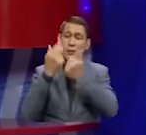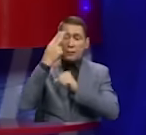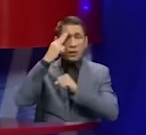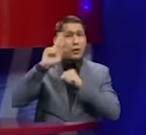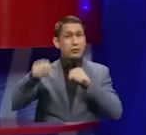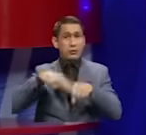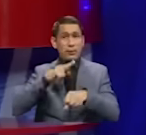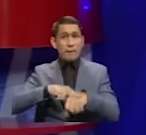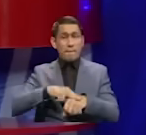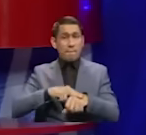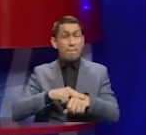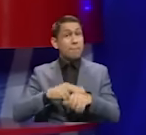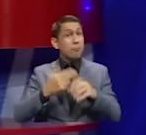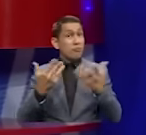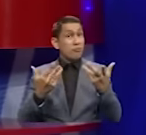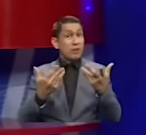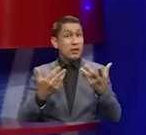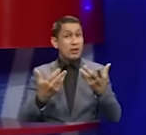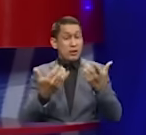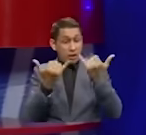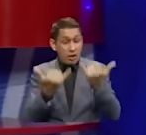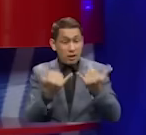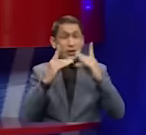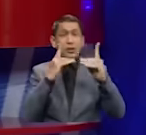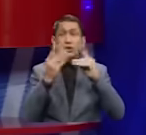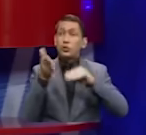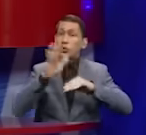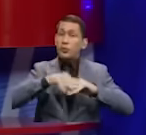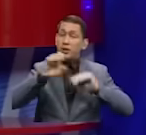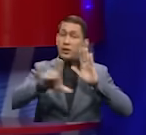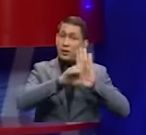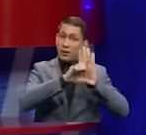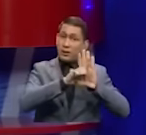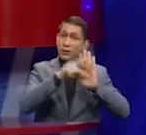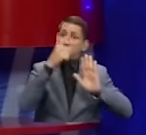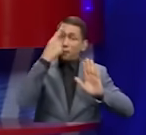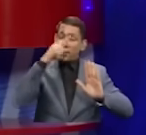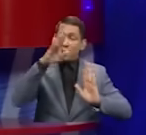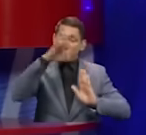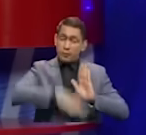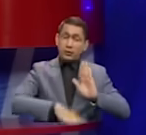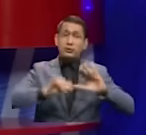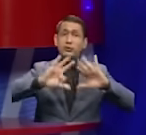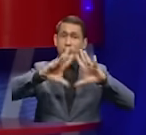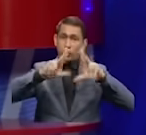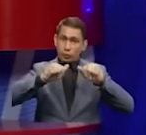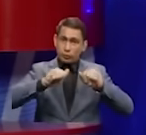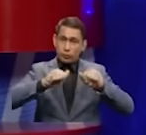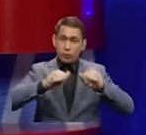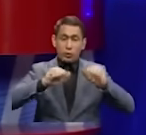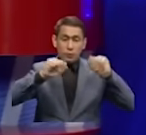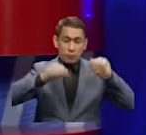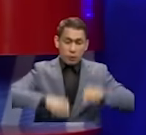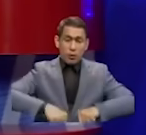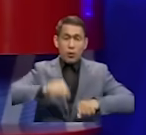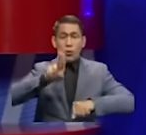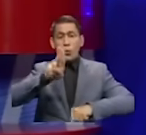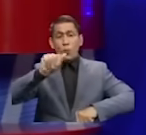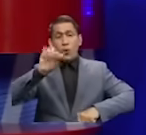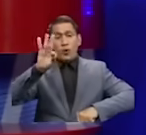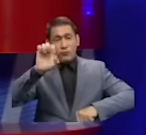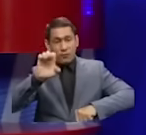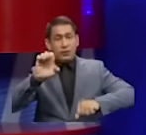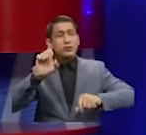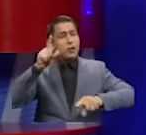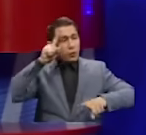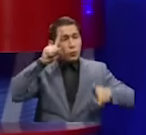Nacional. Empezó pues el debate ya de la ley que busca combatir este delito y así mejorar la conexión entre la UAFE y también la